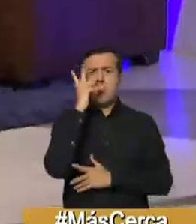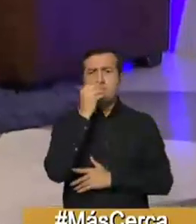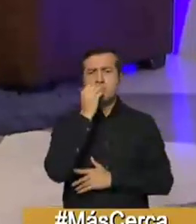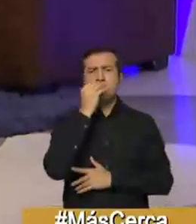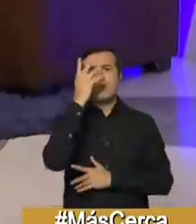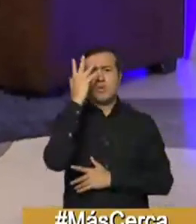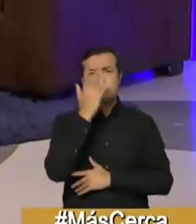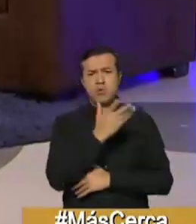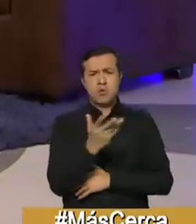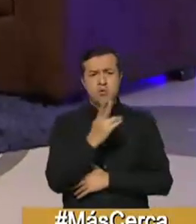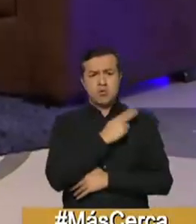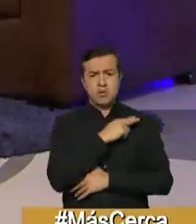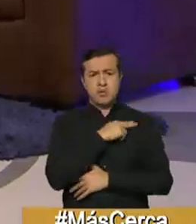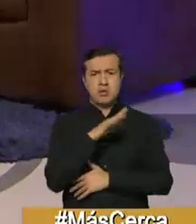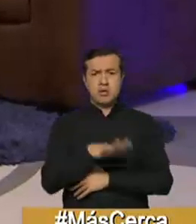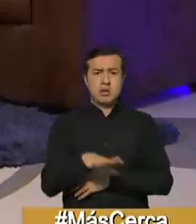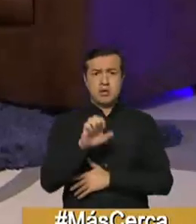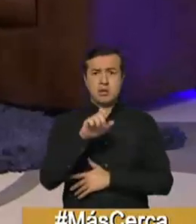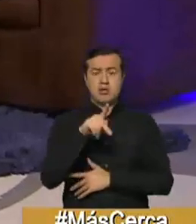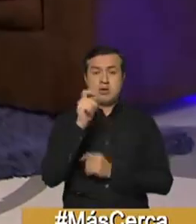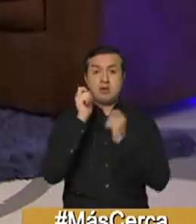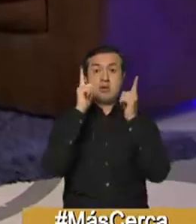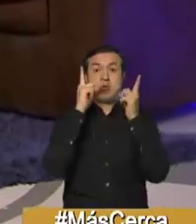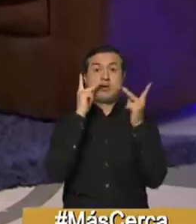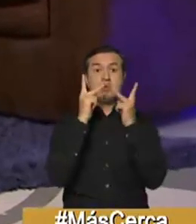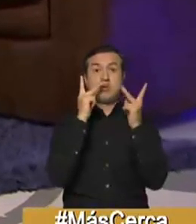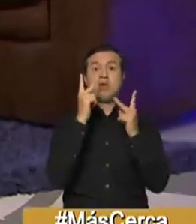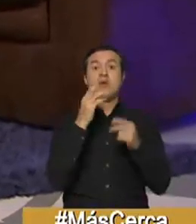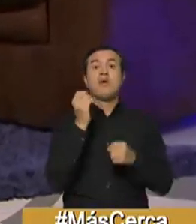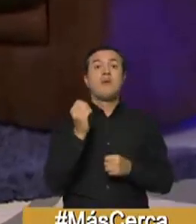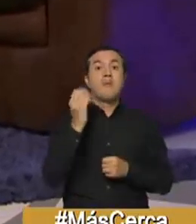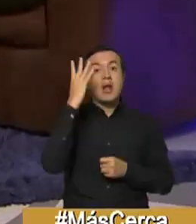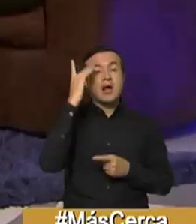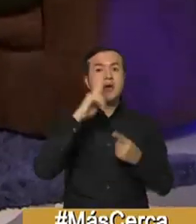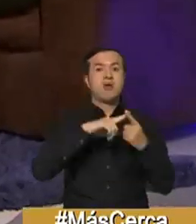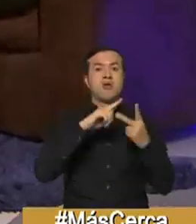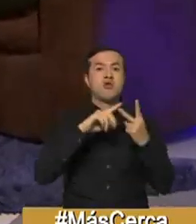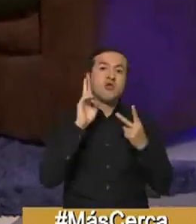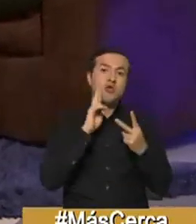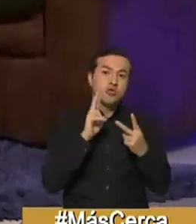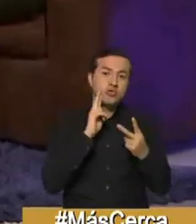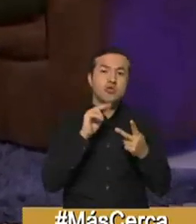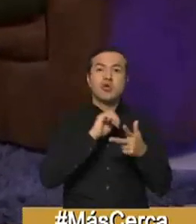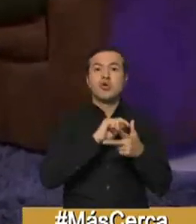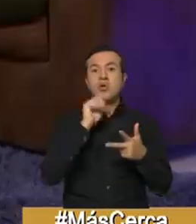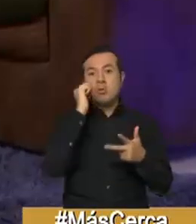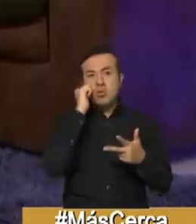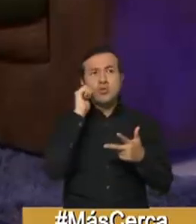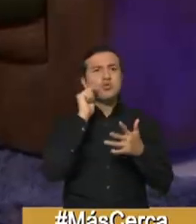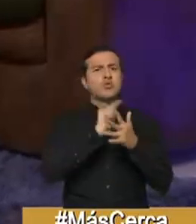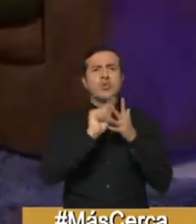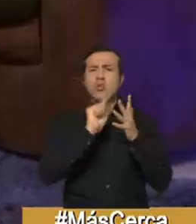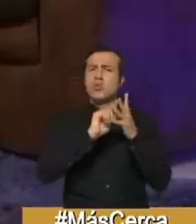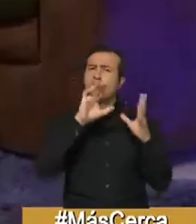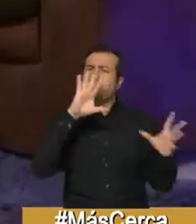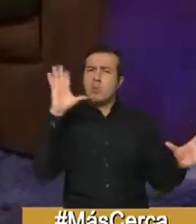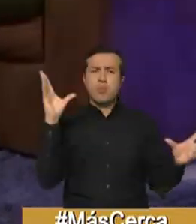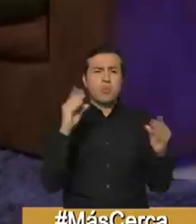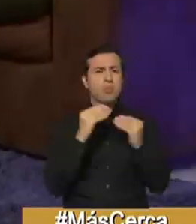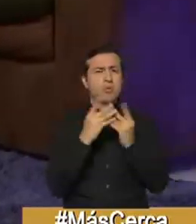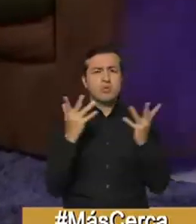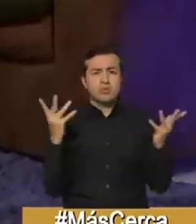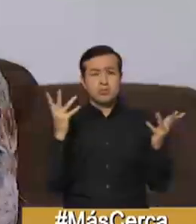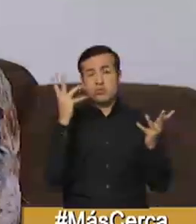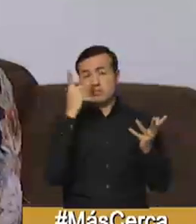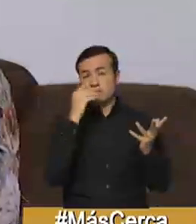espectacular los arupos ahí. Llama la atención porque hay blancos, rosados, el fucsia y el claro. Entonces, realmente son